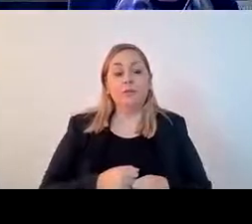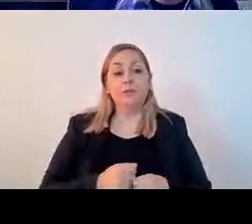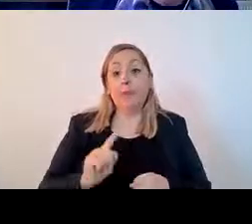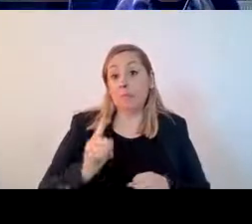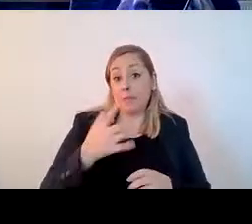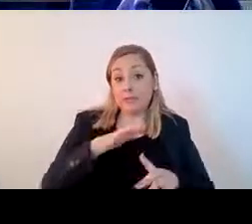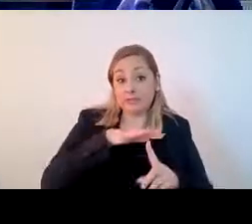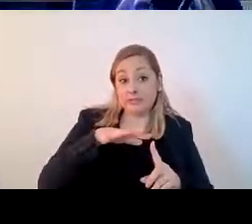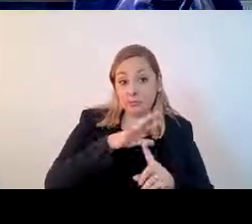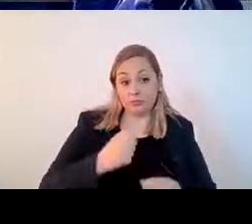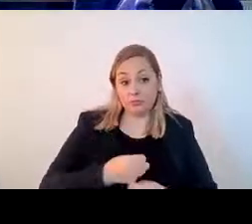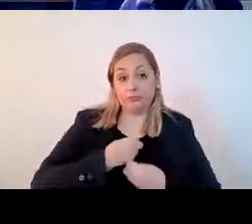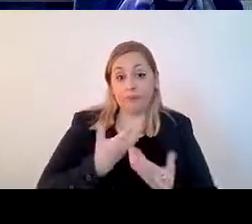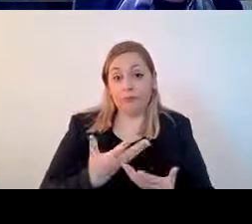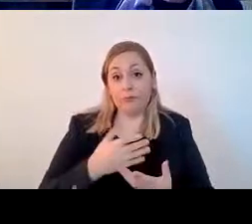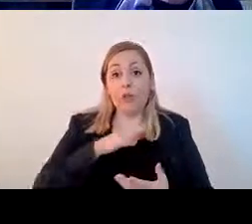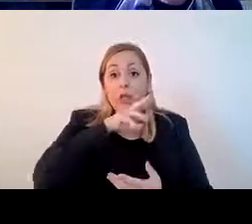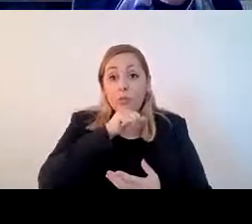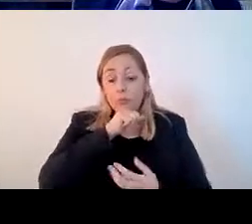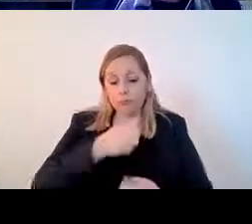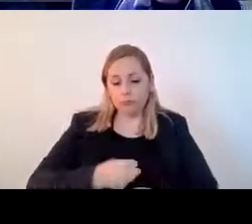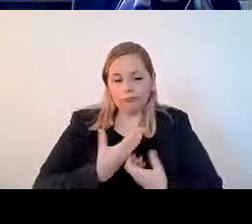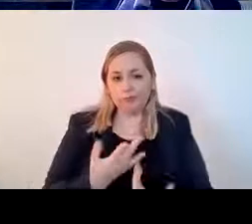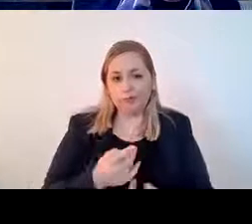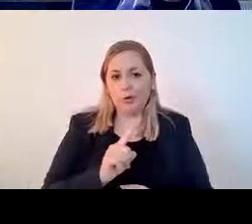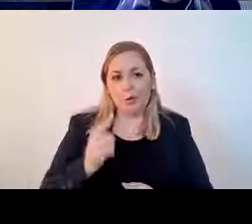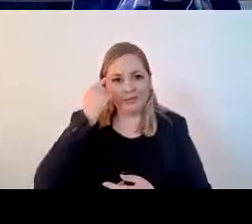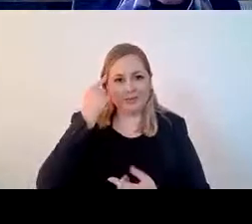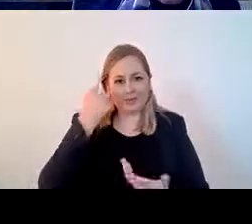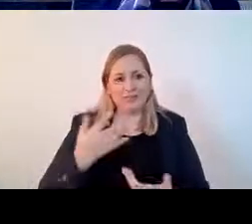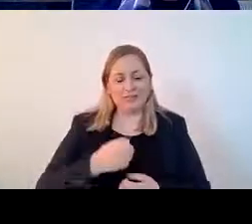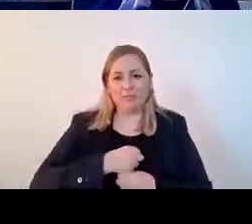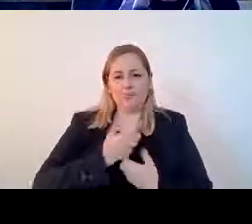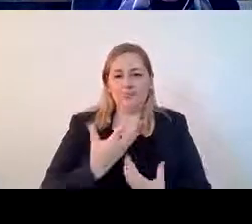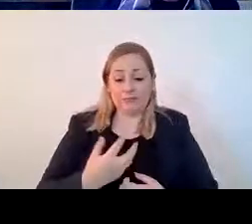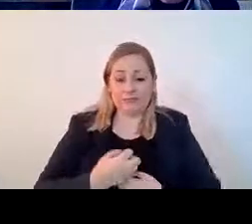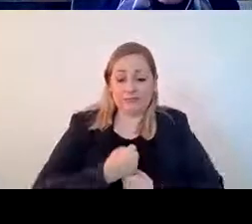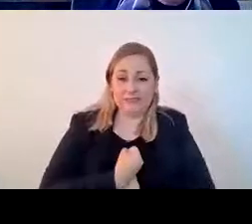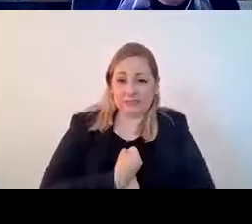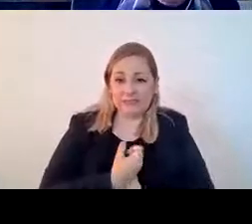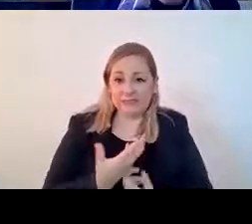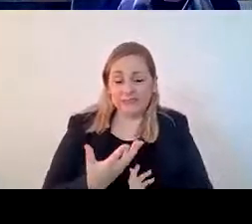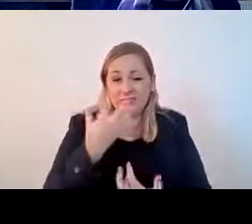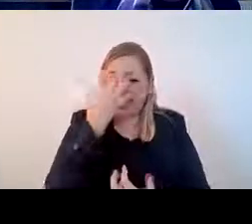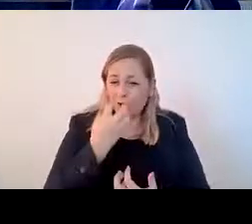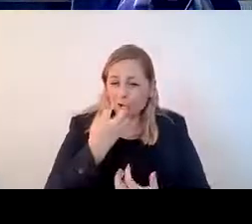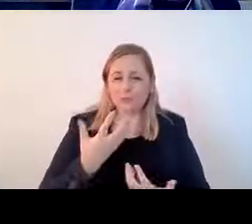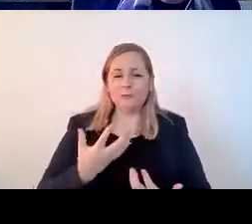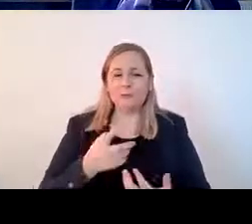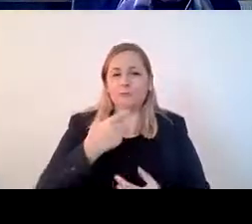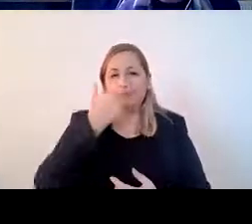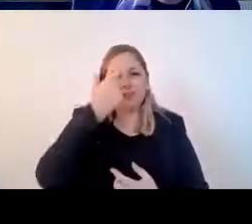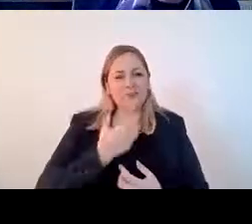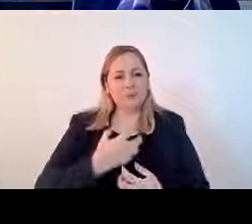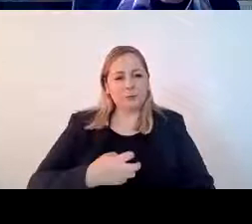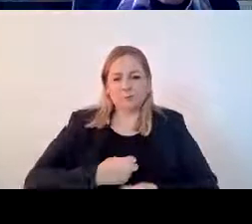con TDAH son impulsivas. Al emocionarse por un hecho frustrante, cuando le produce enojo, esta persona